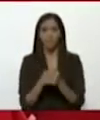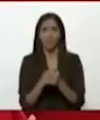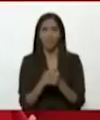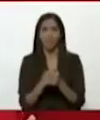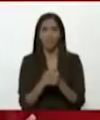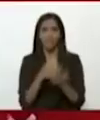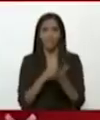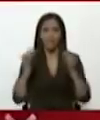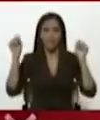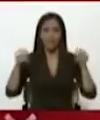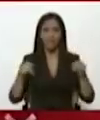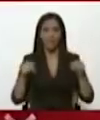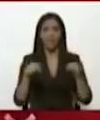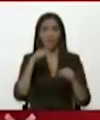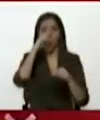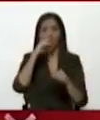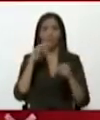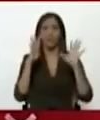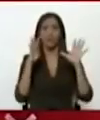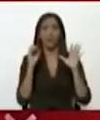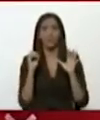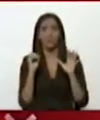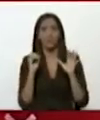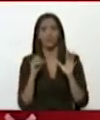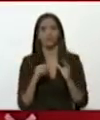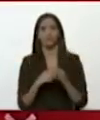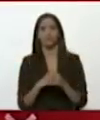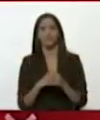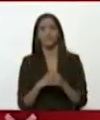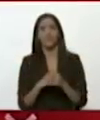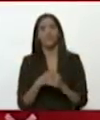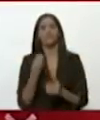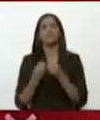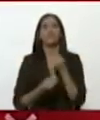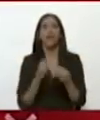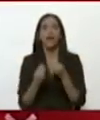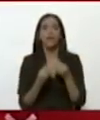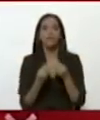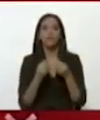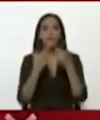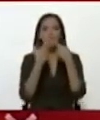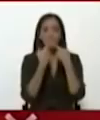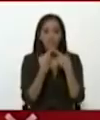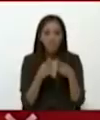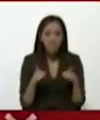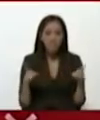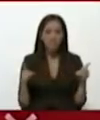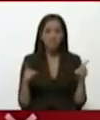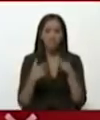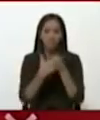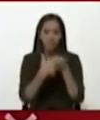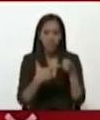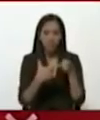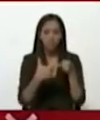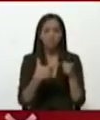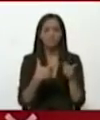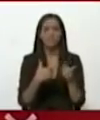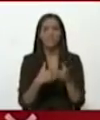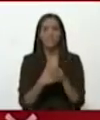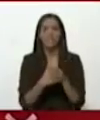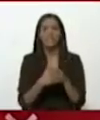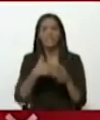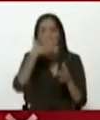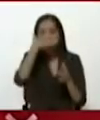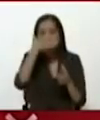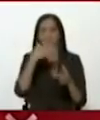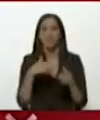aquí. En los años 90 se crea una división de terrorismo y